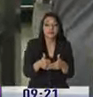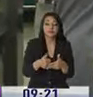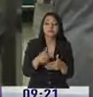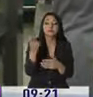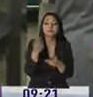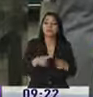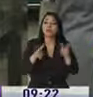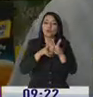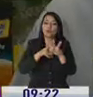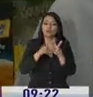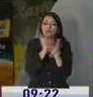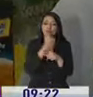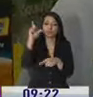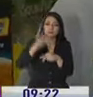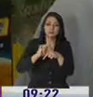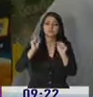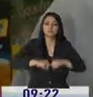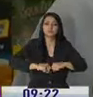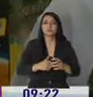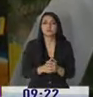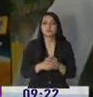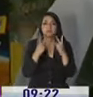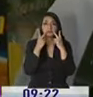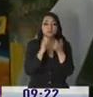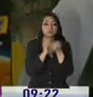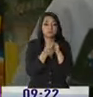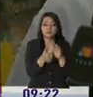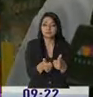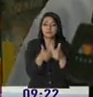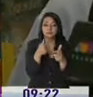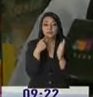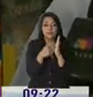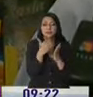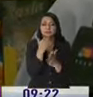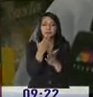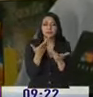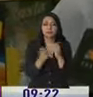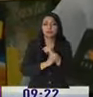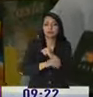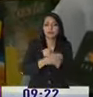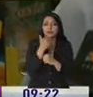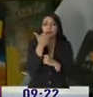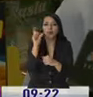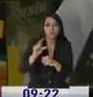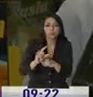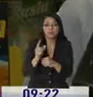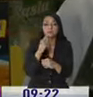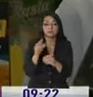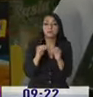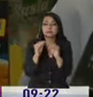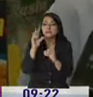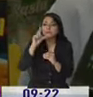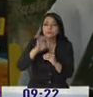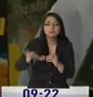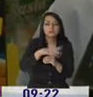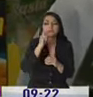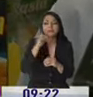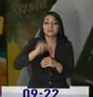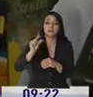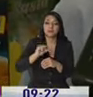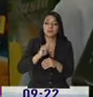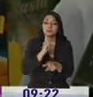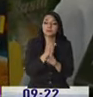los productos. En realidad veo que ha cambiado un poco, o sea, siempre buscamos ofertas, siempre caminamos buscando las ofertas y